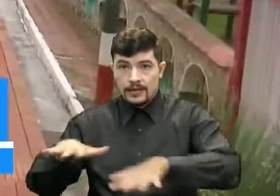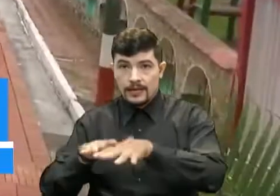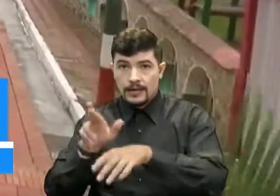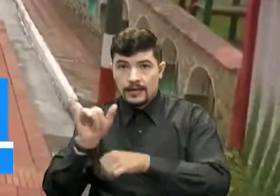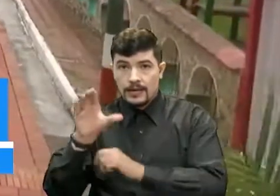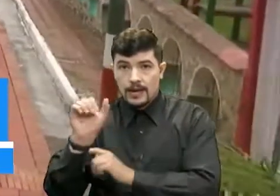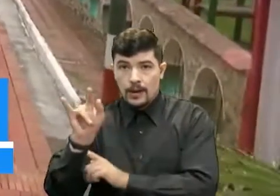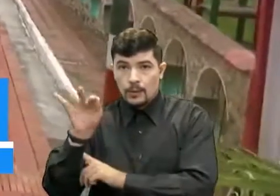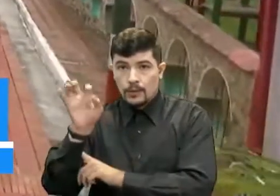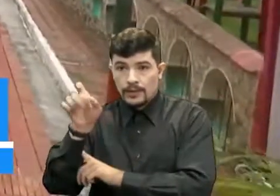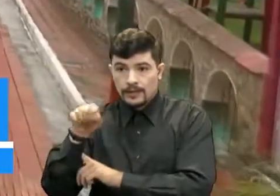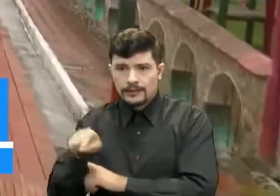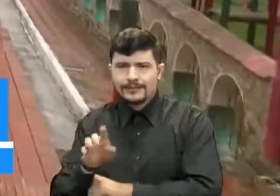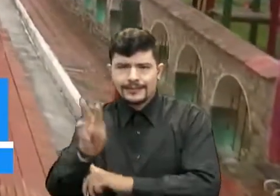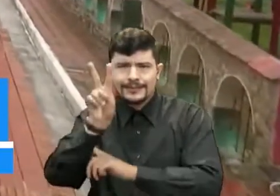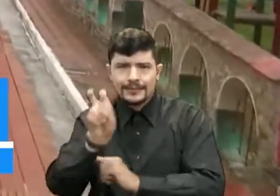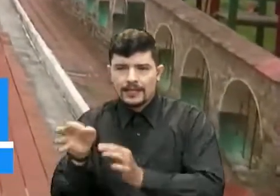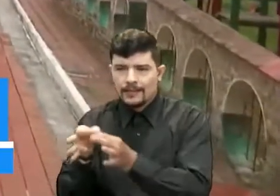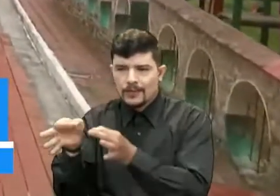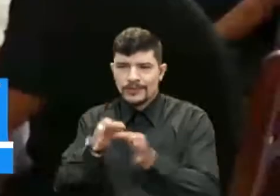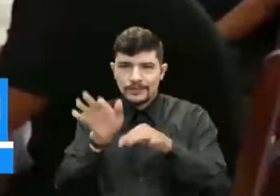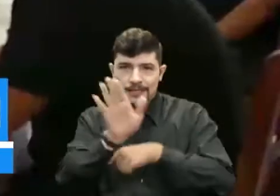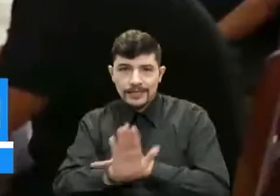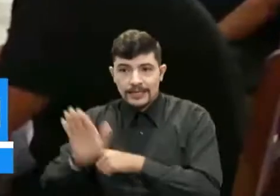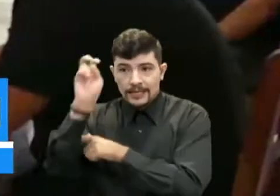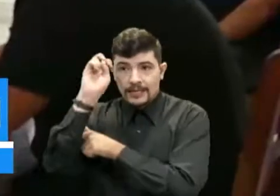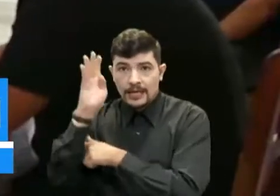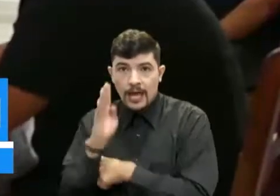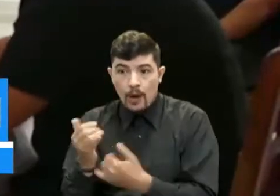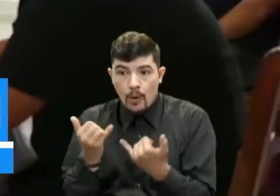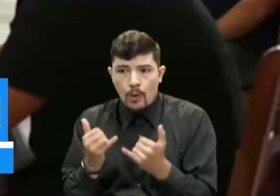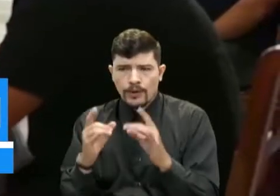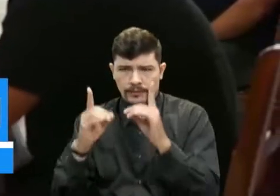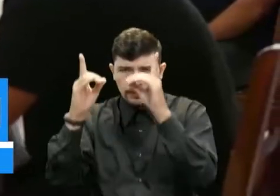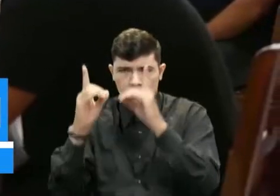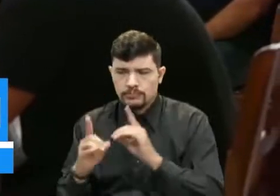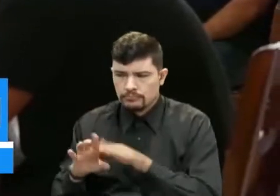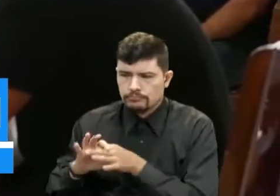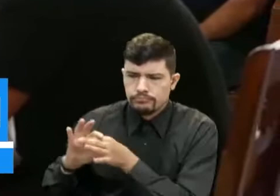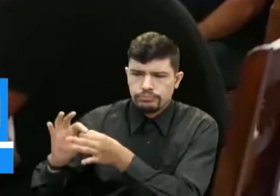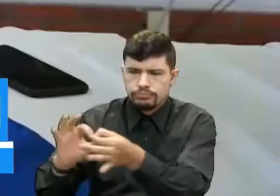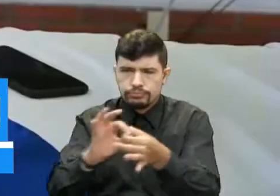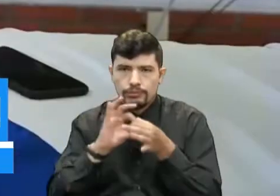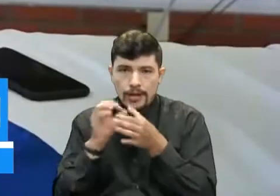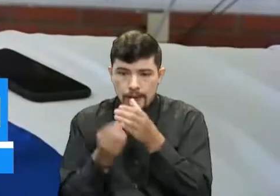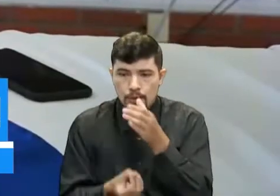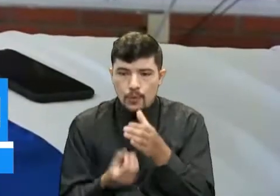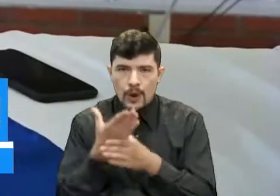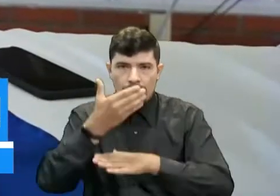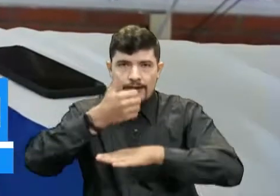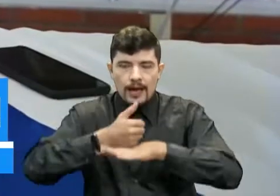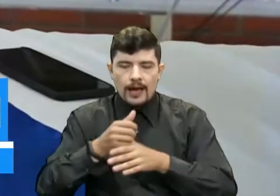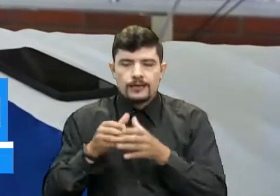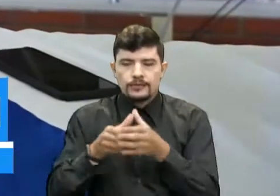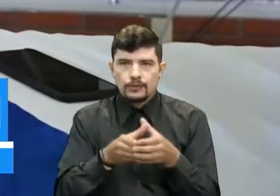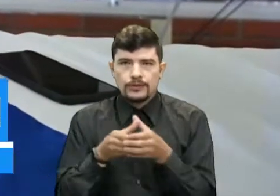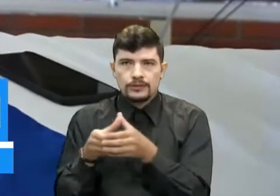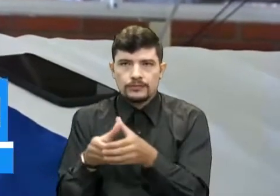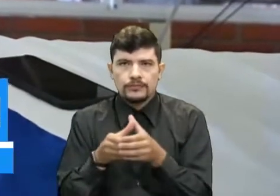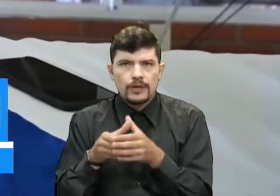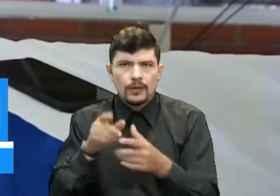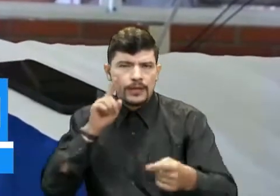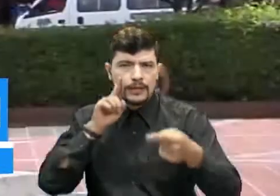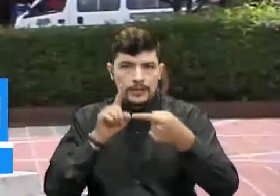7 municipios ubicados al suroriente de norte de Santander, hoy decidieron conformar una nueva asociación que les permitirá que las potencialidades